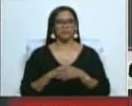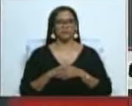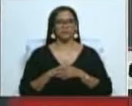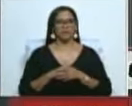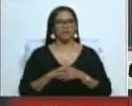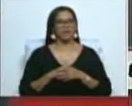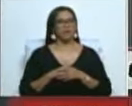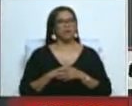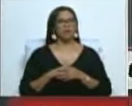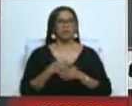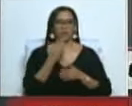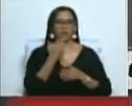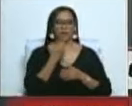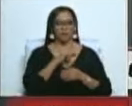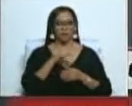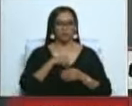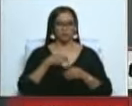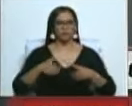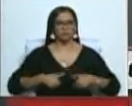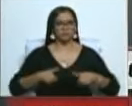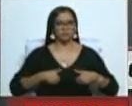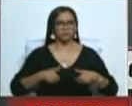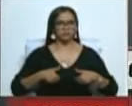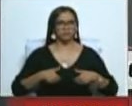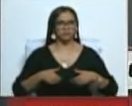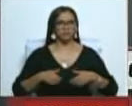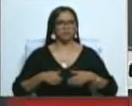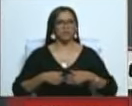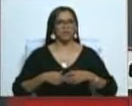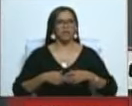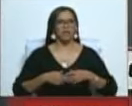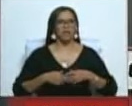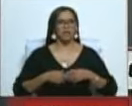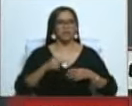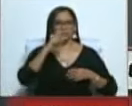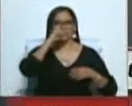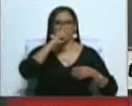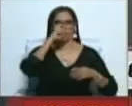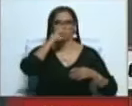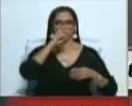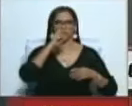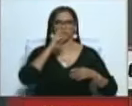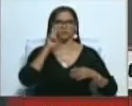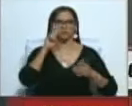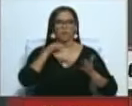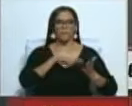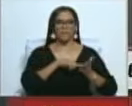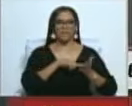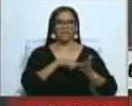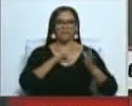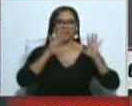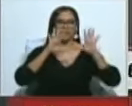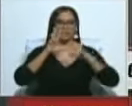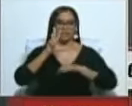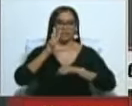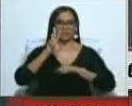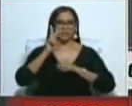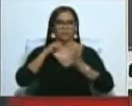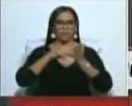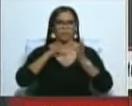eso fue algo que nos empeñamos nosotros. En ese año 2013,